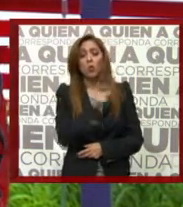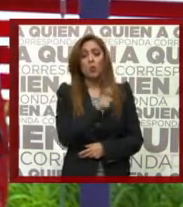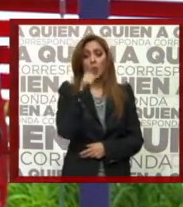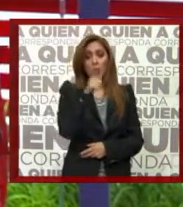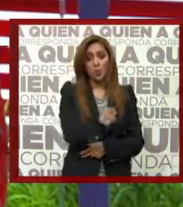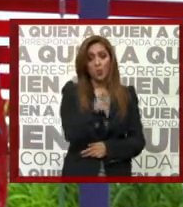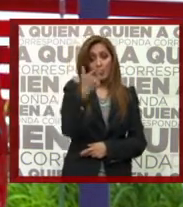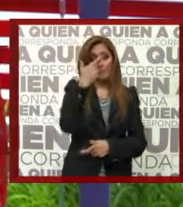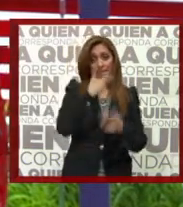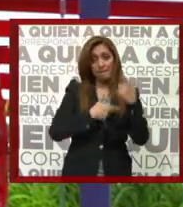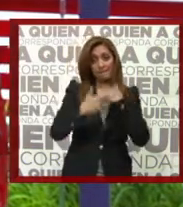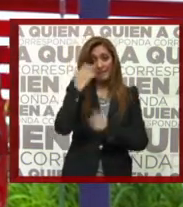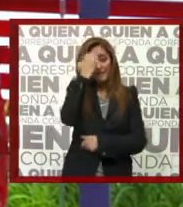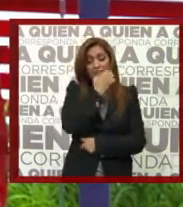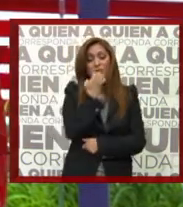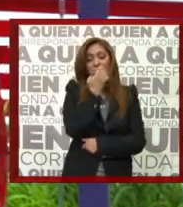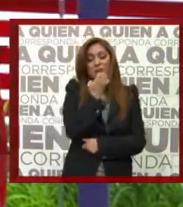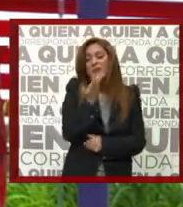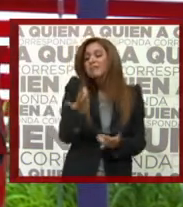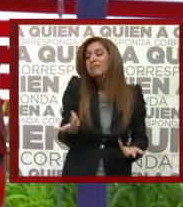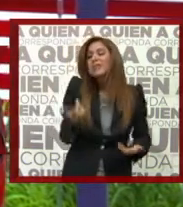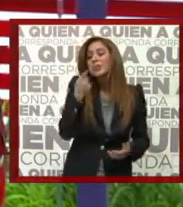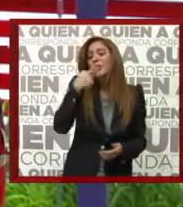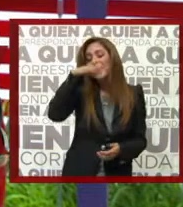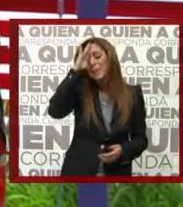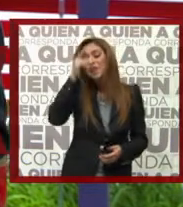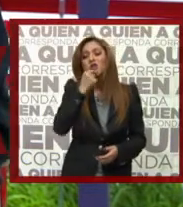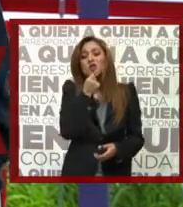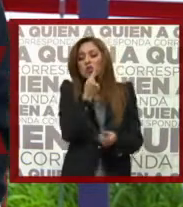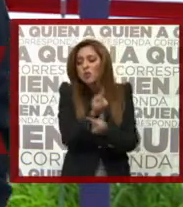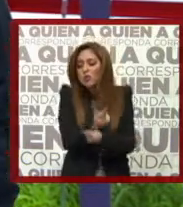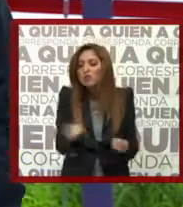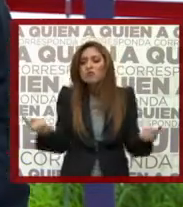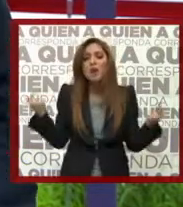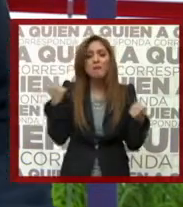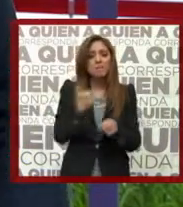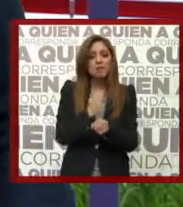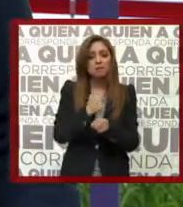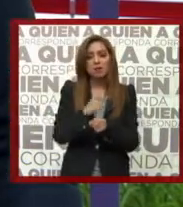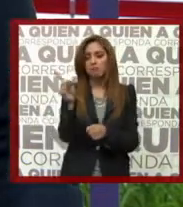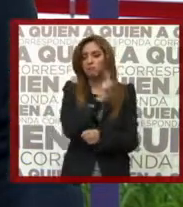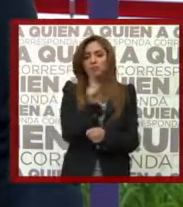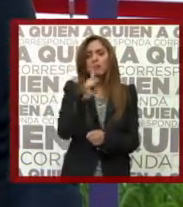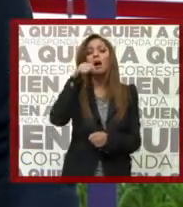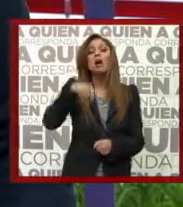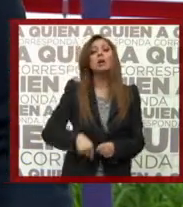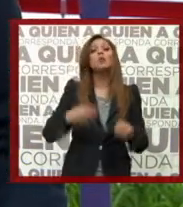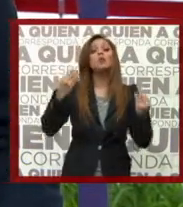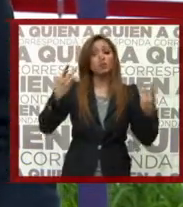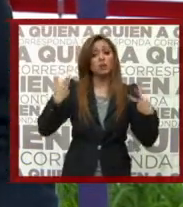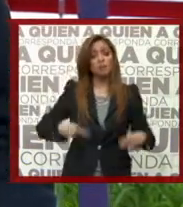escuela, no imagine que va a estar con niños de primaria. No, hay muchos adultos en México